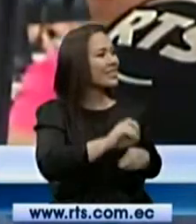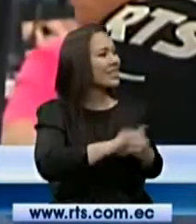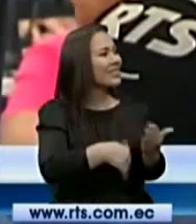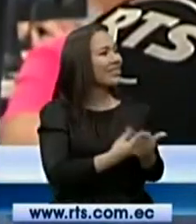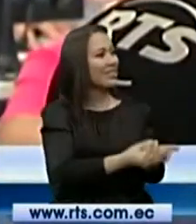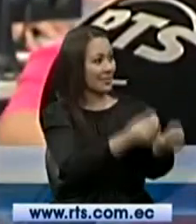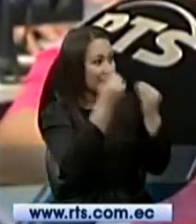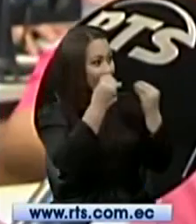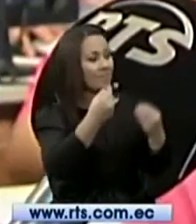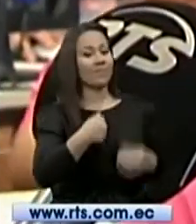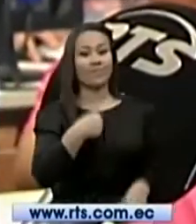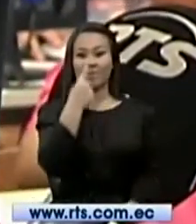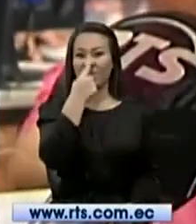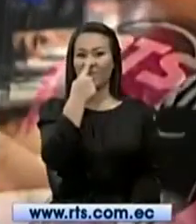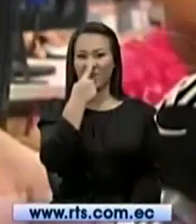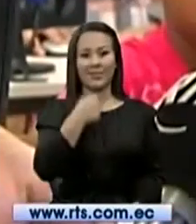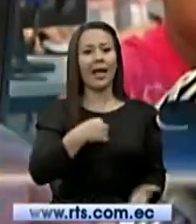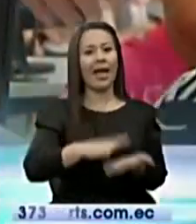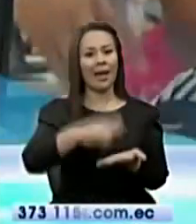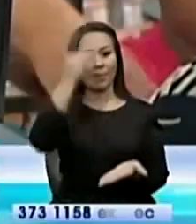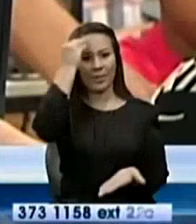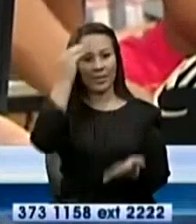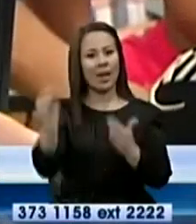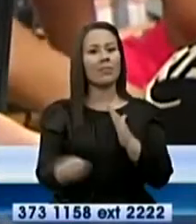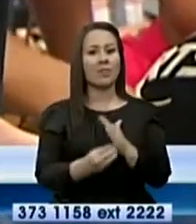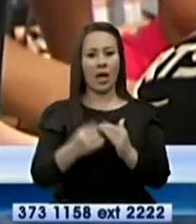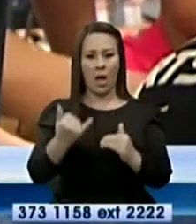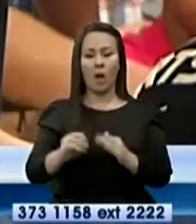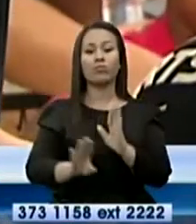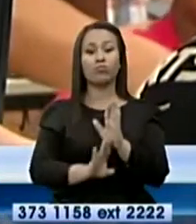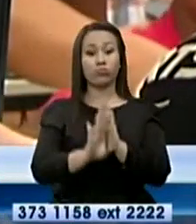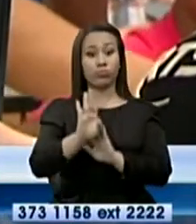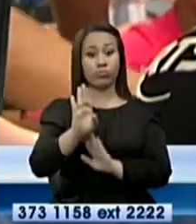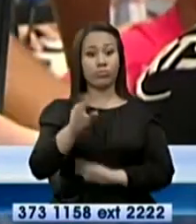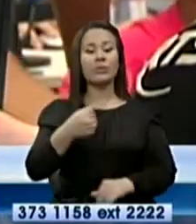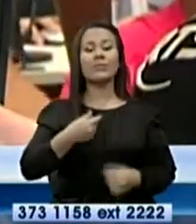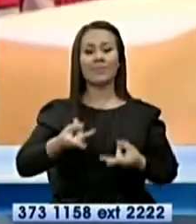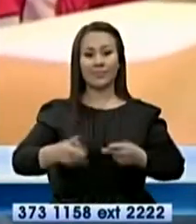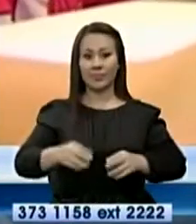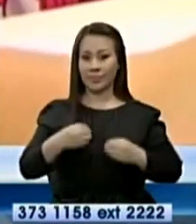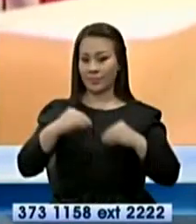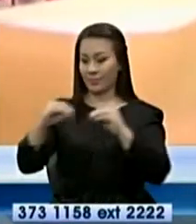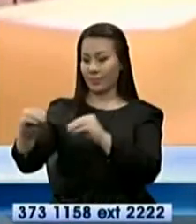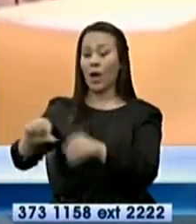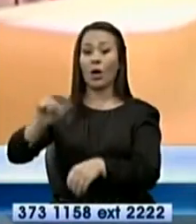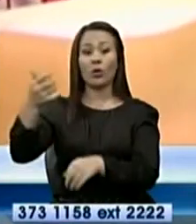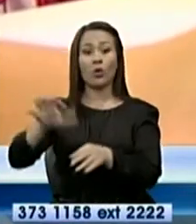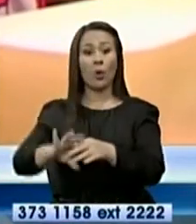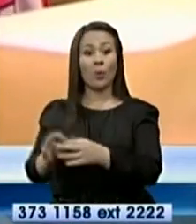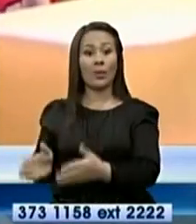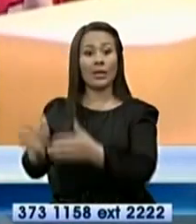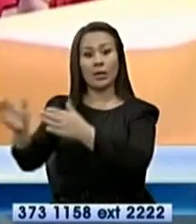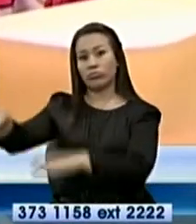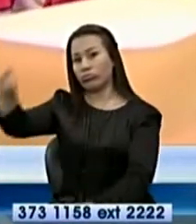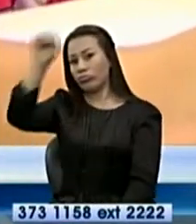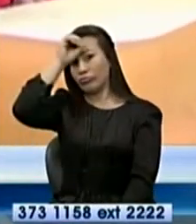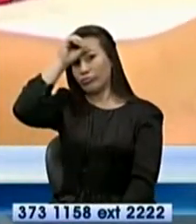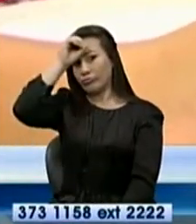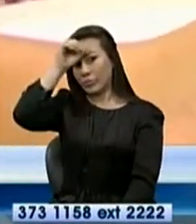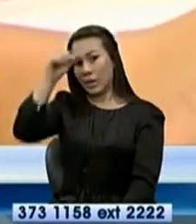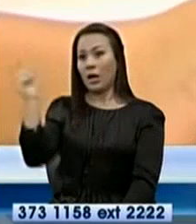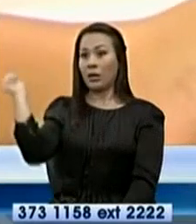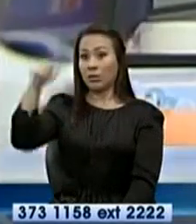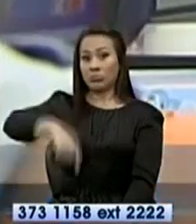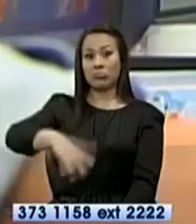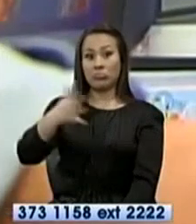mando. Porque me interesa aprender más y estoy adelantada y puedo dar con los conocimientos a mis compañeros, los que no saben y los que no han venido a